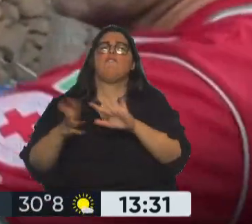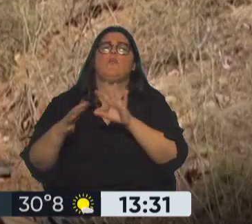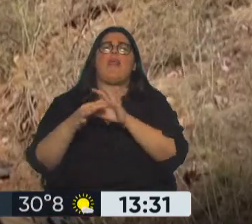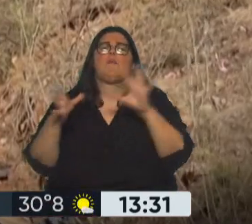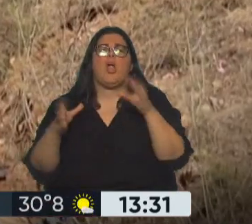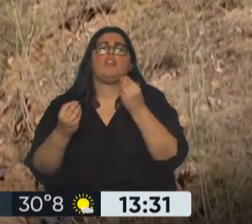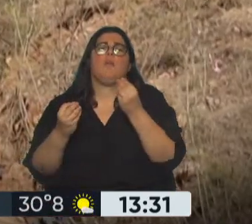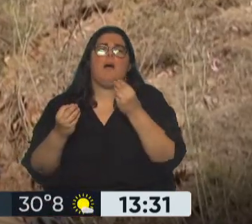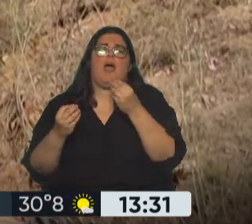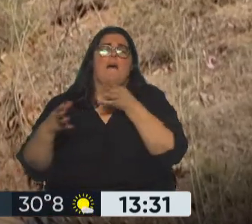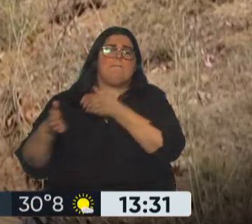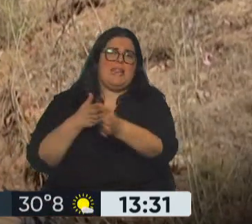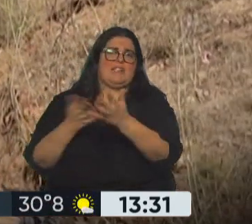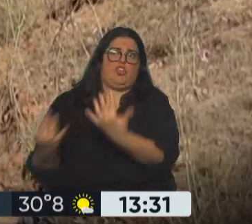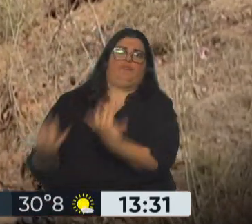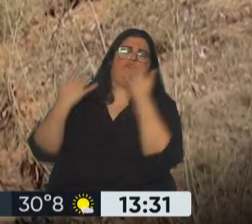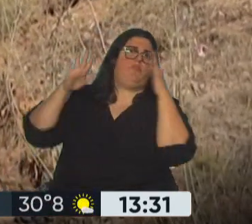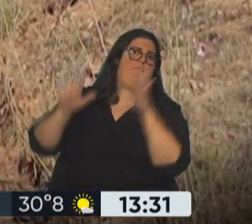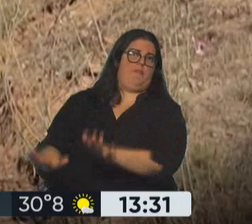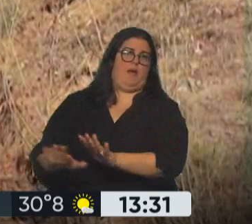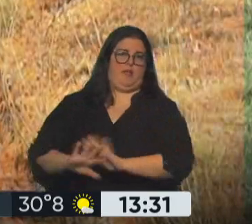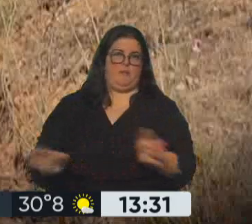necesarios para frenar una invasión.